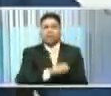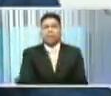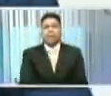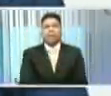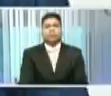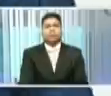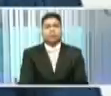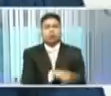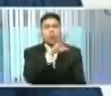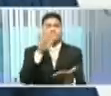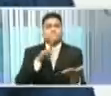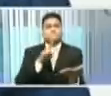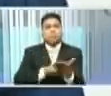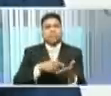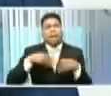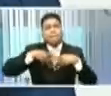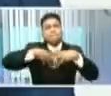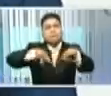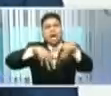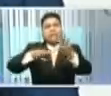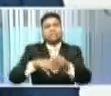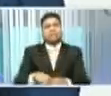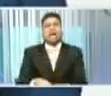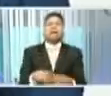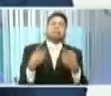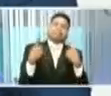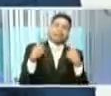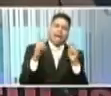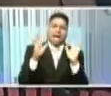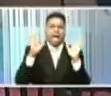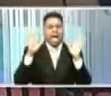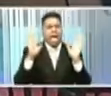marcha. Claro, para provocarlos.